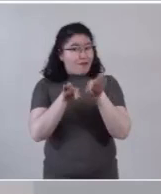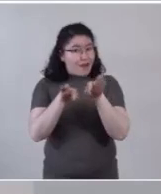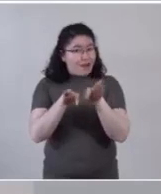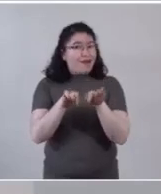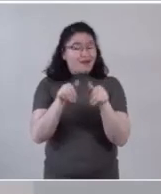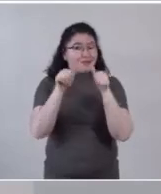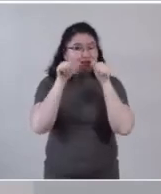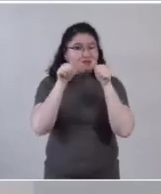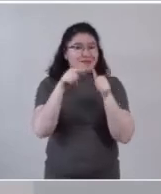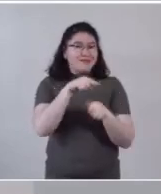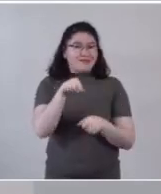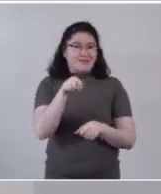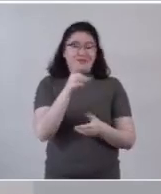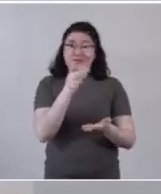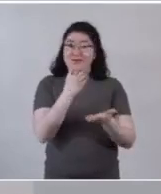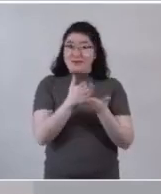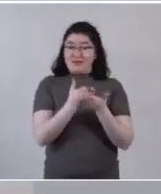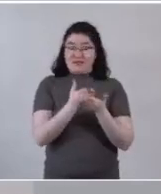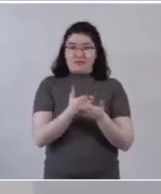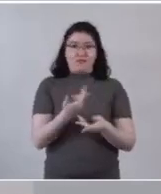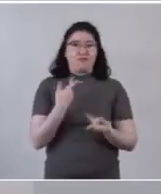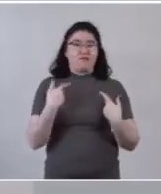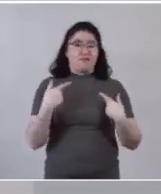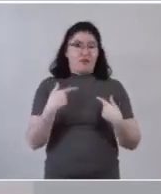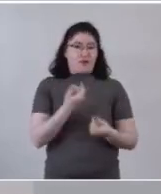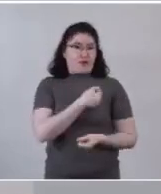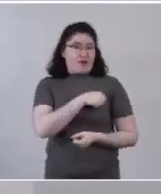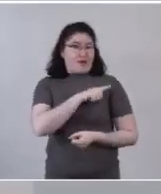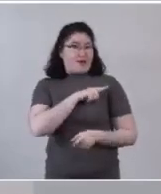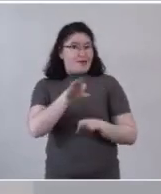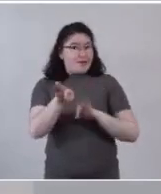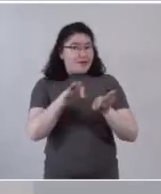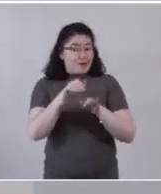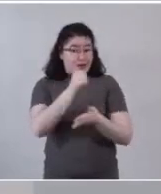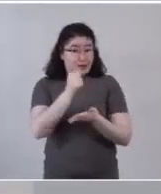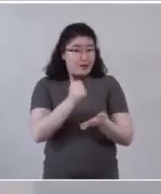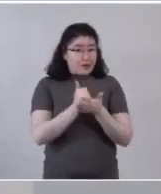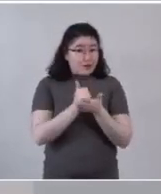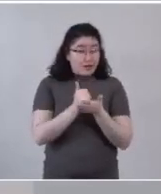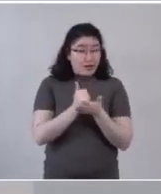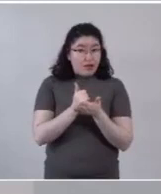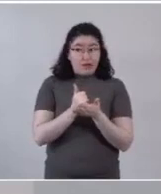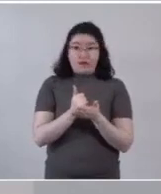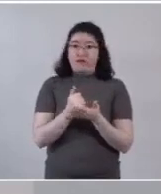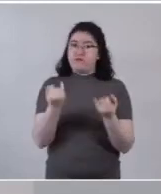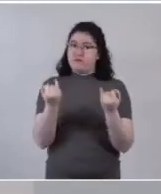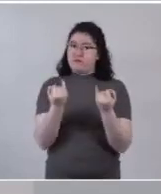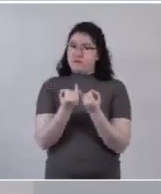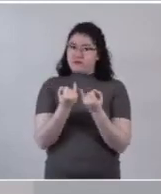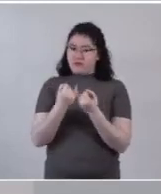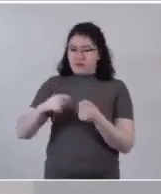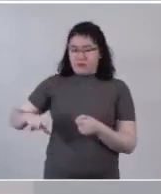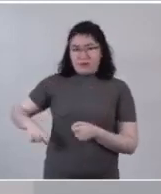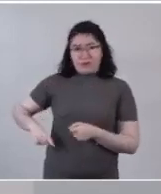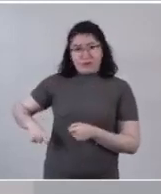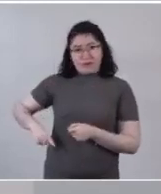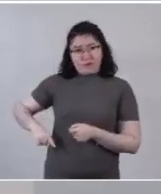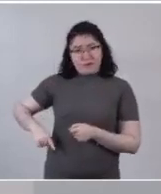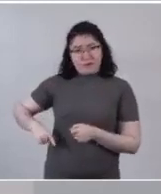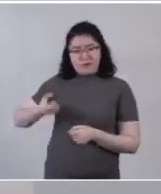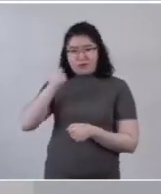y está para personal de salud de la ciudad, no solamente del gobierno, de la